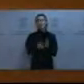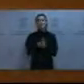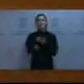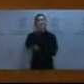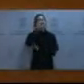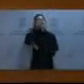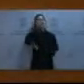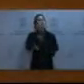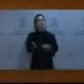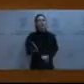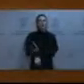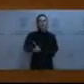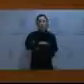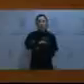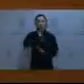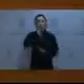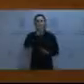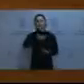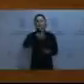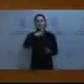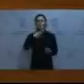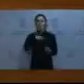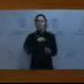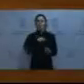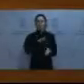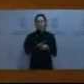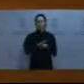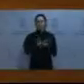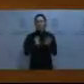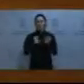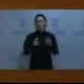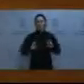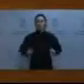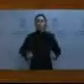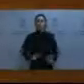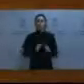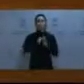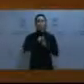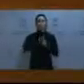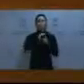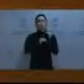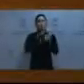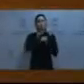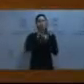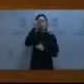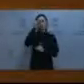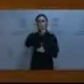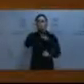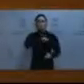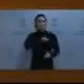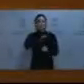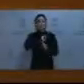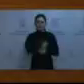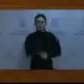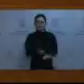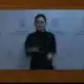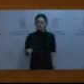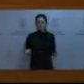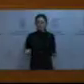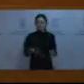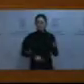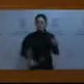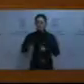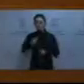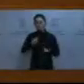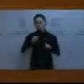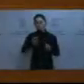región que se ve incapaz de ocupar los mejores puestos del escalafón estadístico de la economía española. Por lo que el problema no es